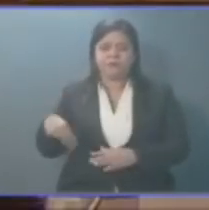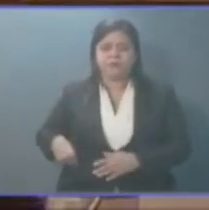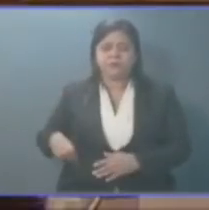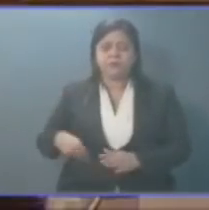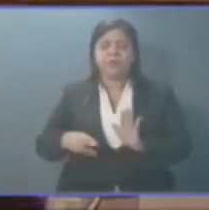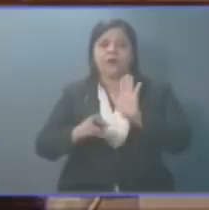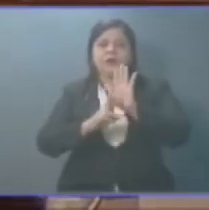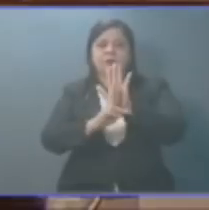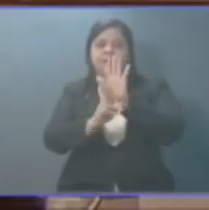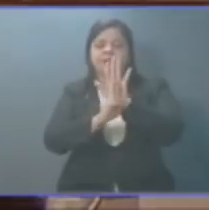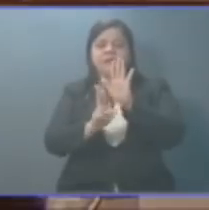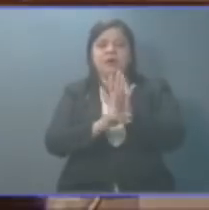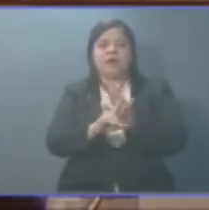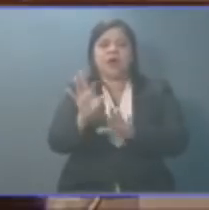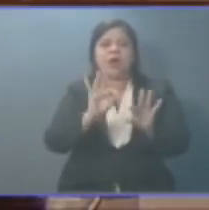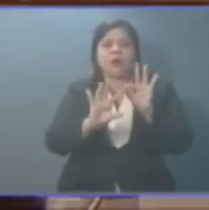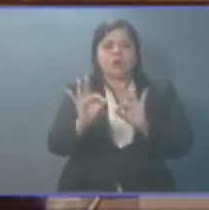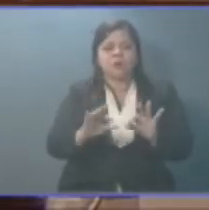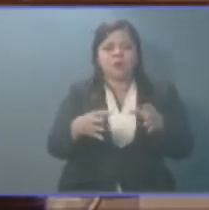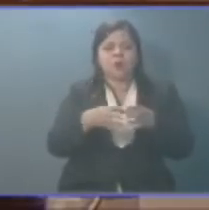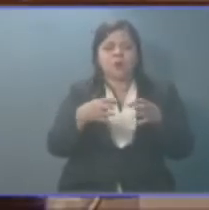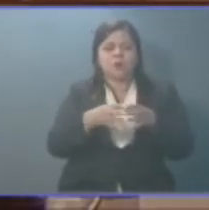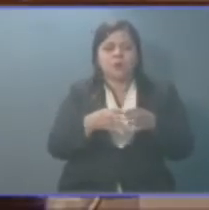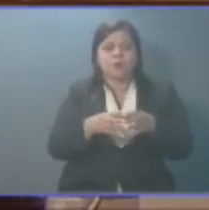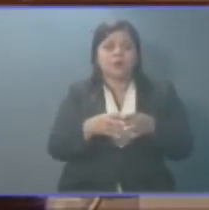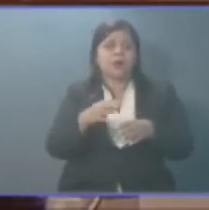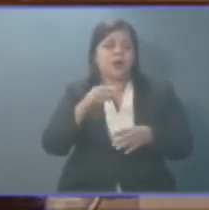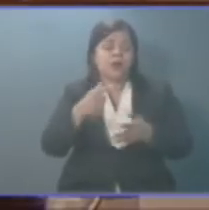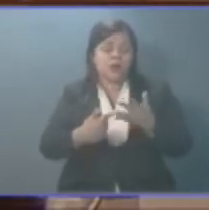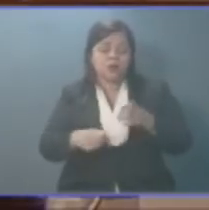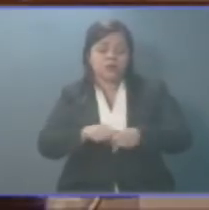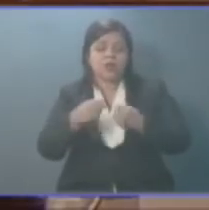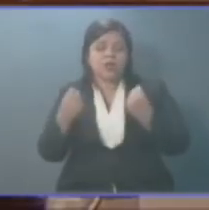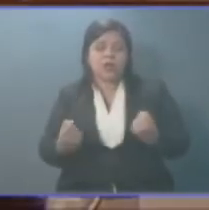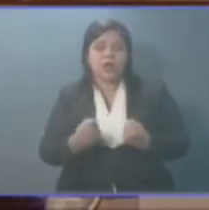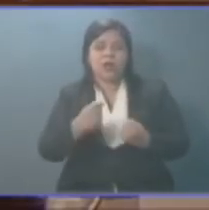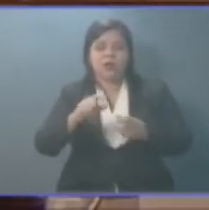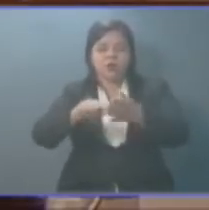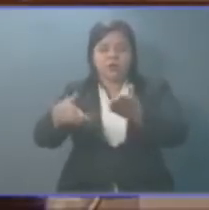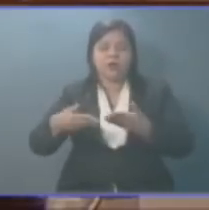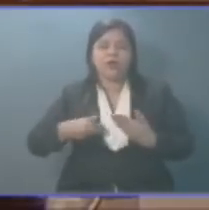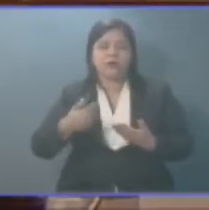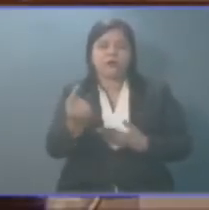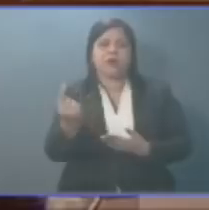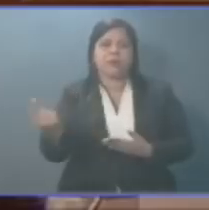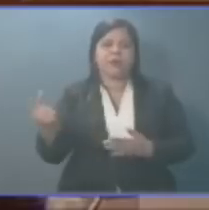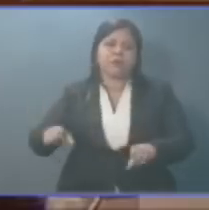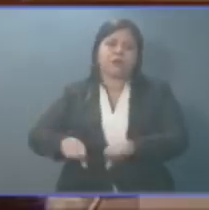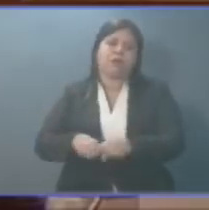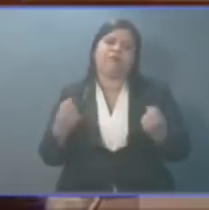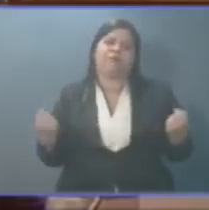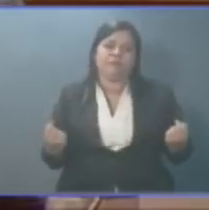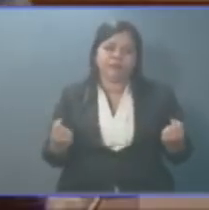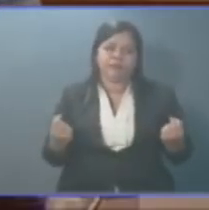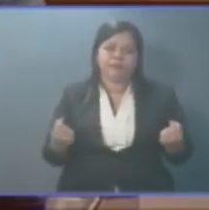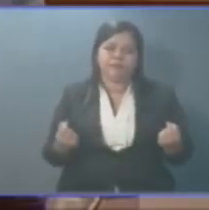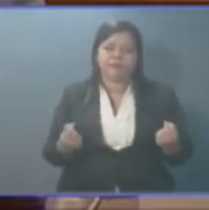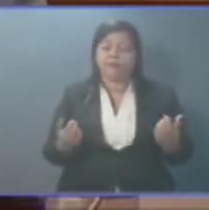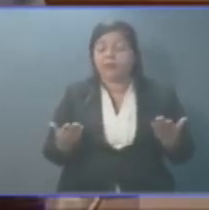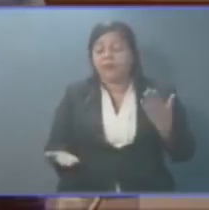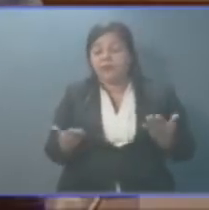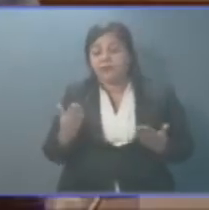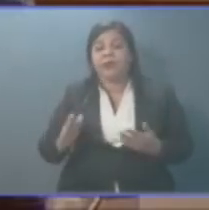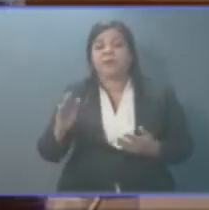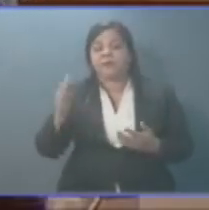agendas, intereses y grupos. Y muy pocas veces defienden los derechos genuinos de la clase trabajadora y de los más vulnerables. No lo van a hacer aunque